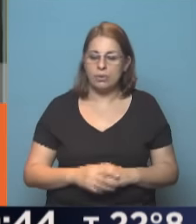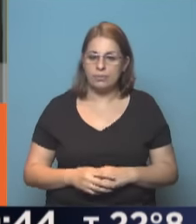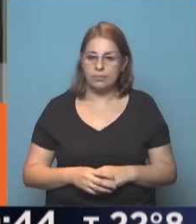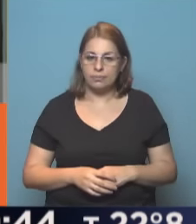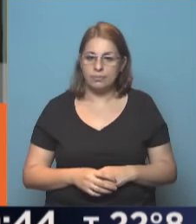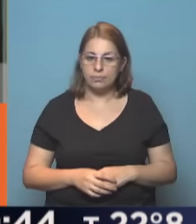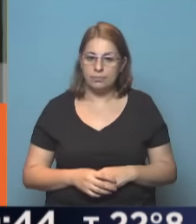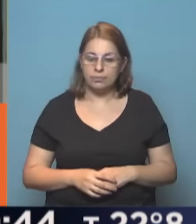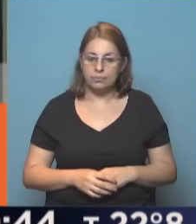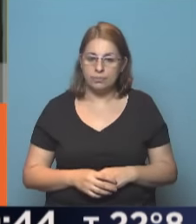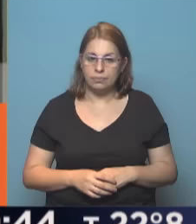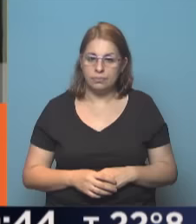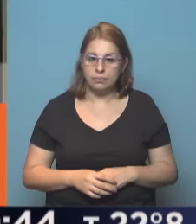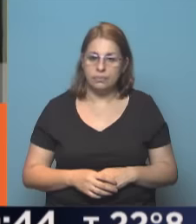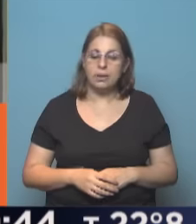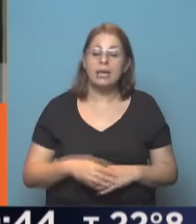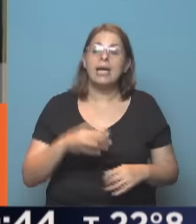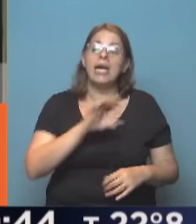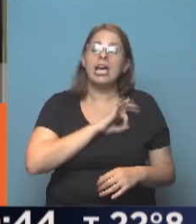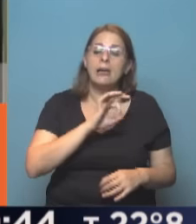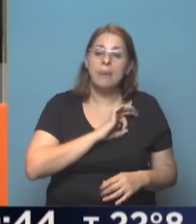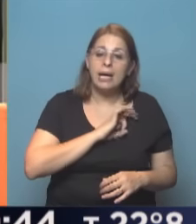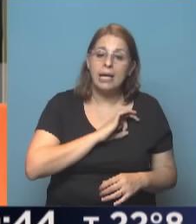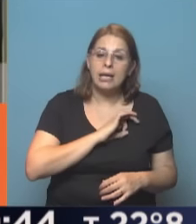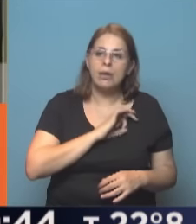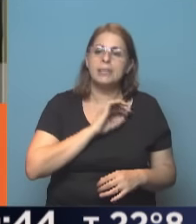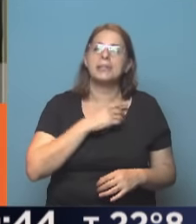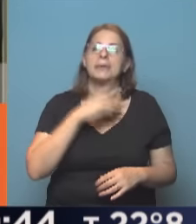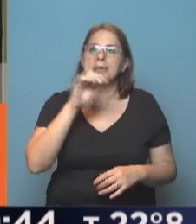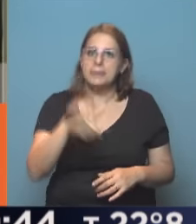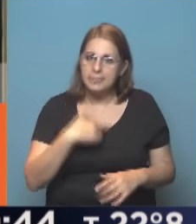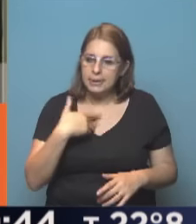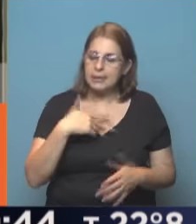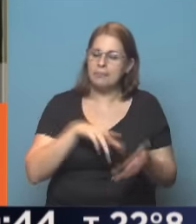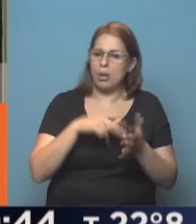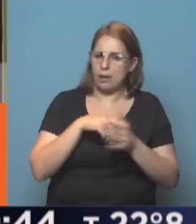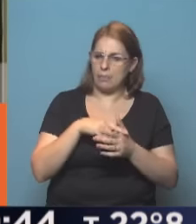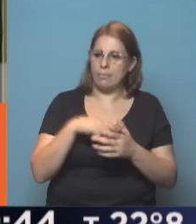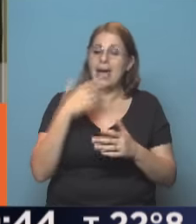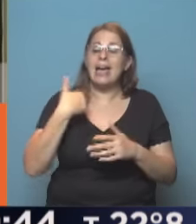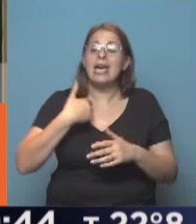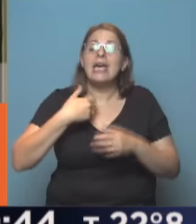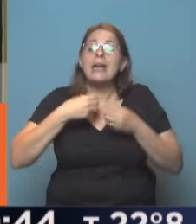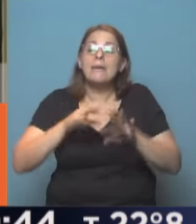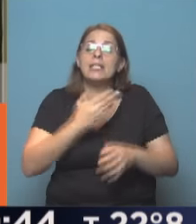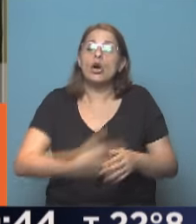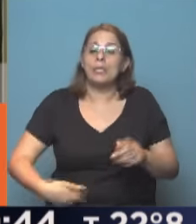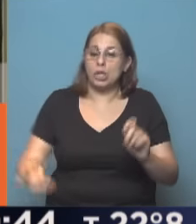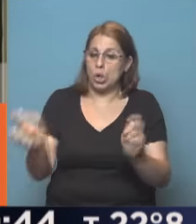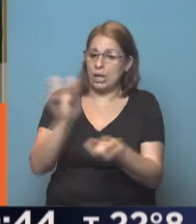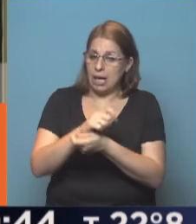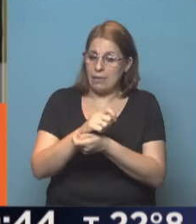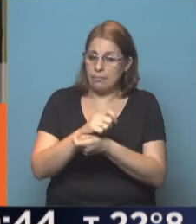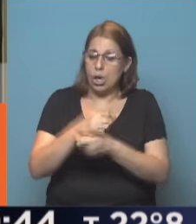Sí, después de que se haya hecho la evaluación es que llama la atención sobre este tema, cuando ya estaba empezando el cambio de gobierno, y nosotros comenzamos en el